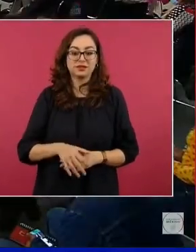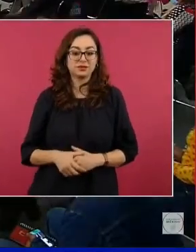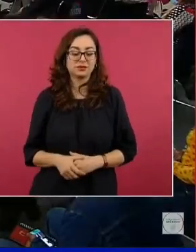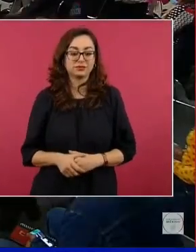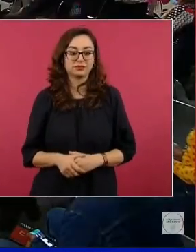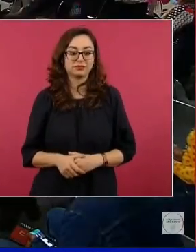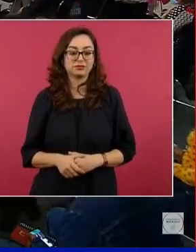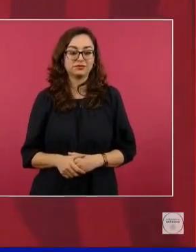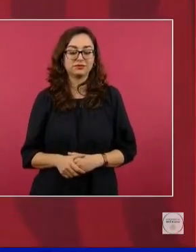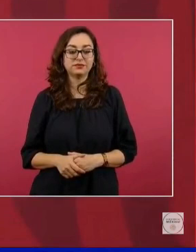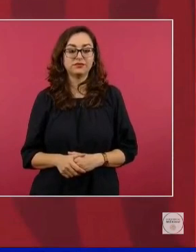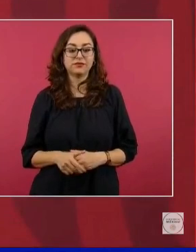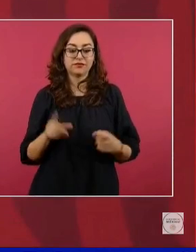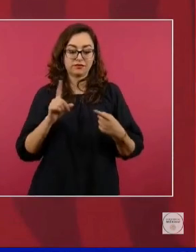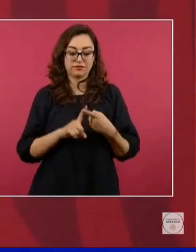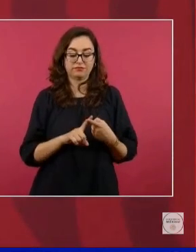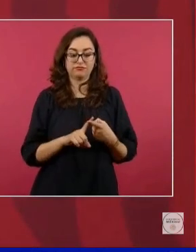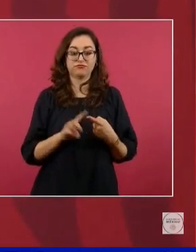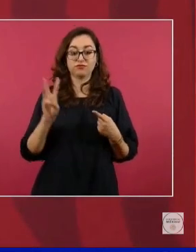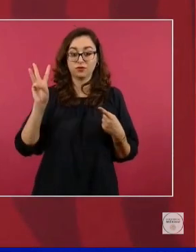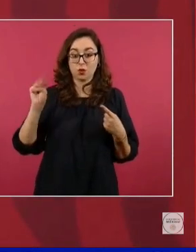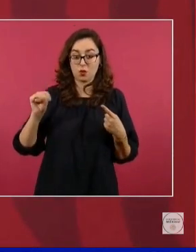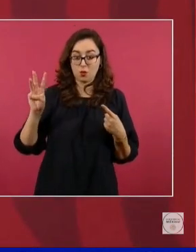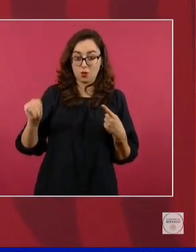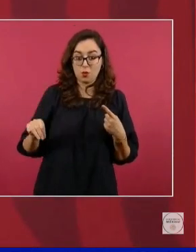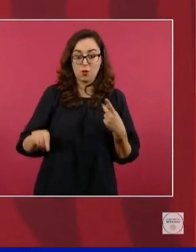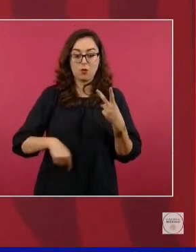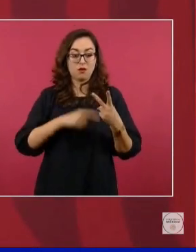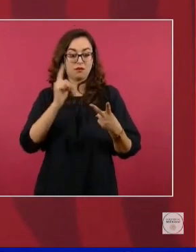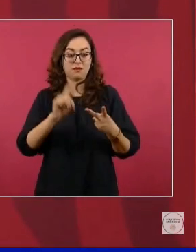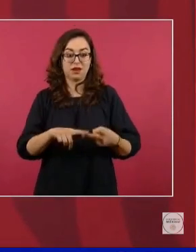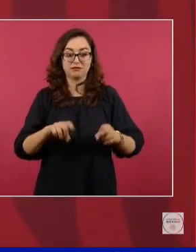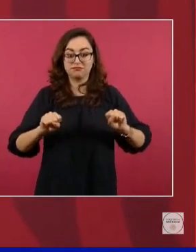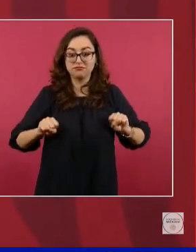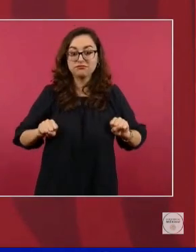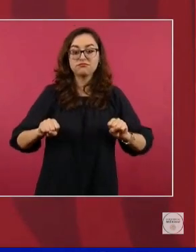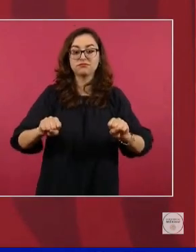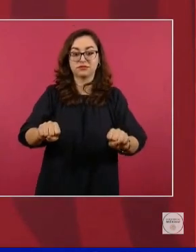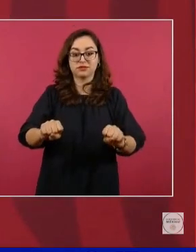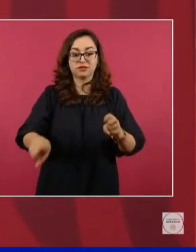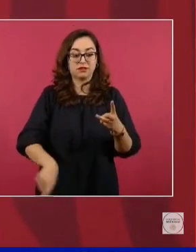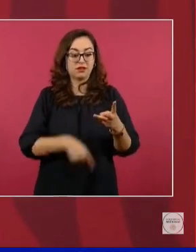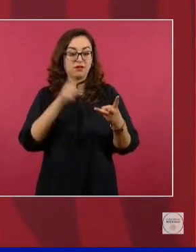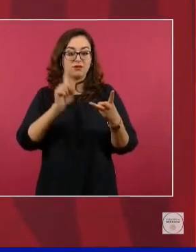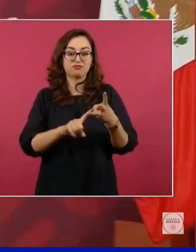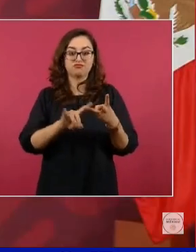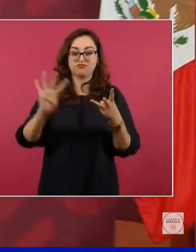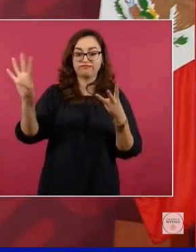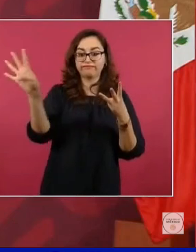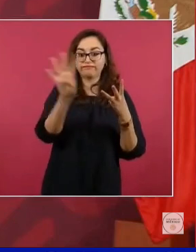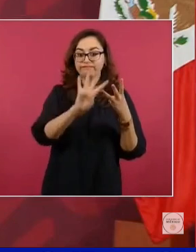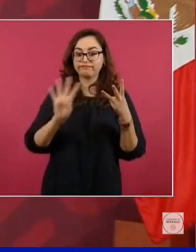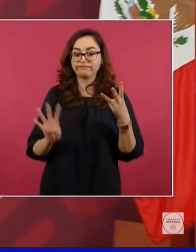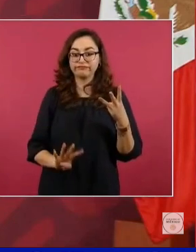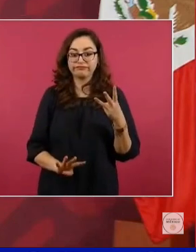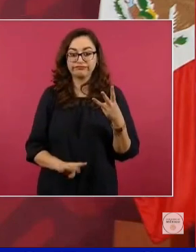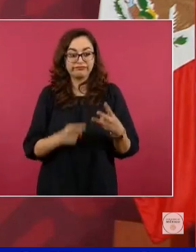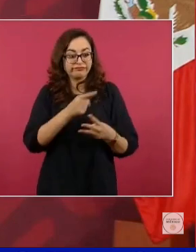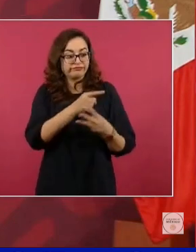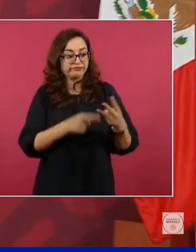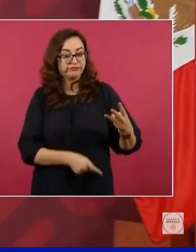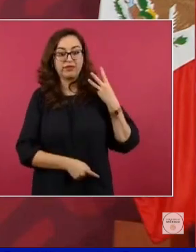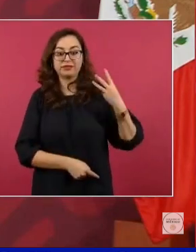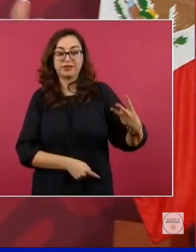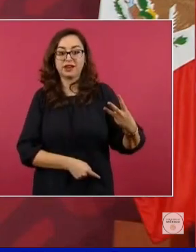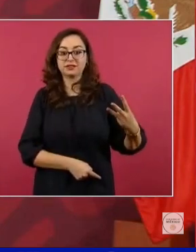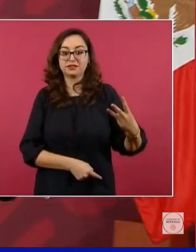O sea, es Walmart, es Chedraui y Soriana. 3,